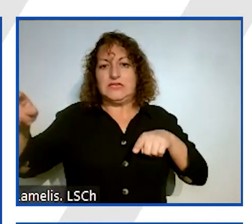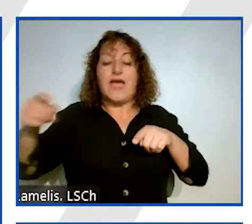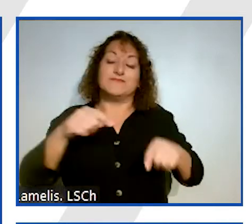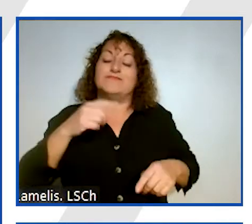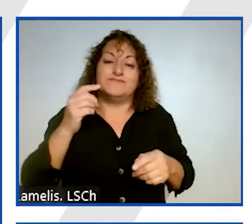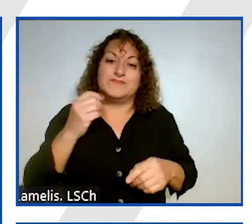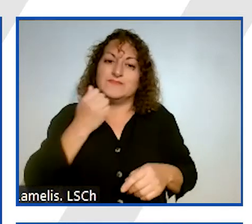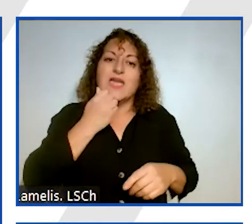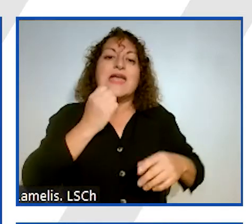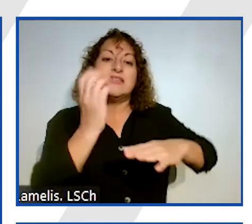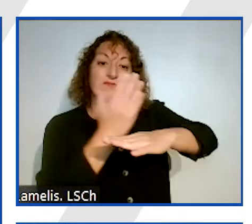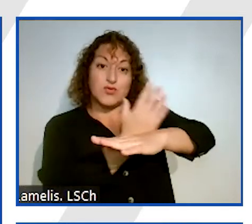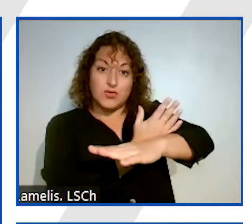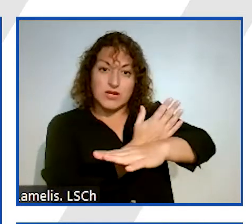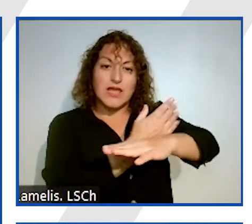anteriormente,